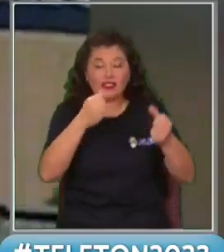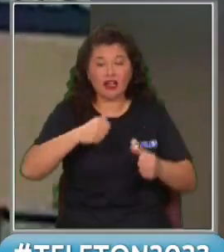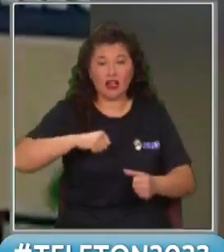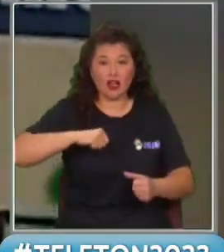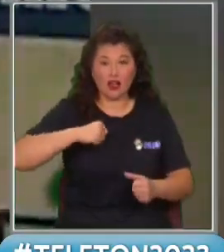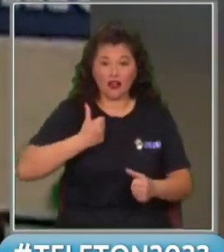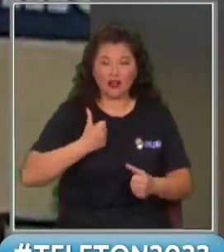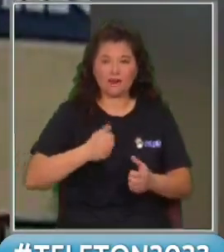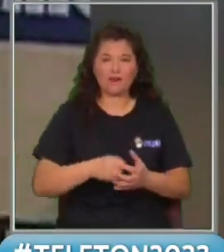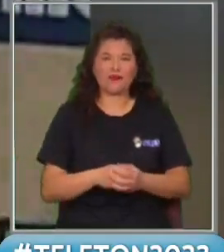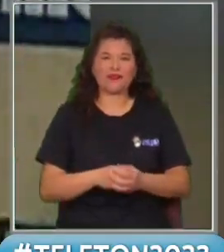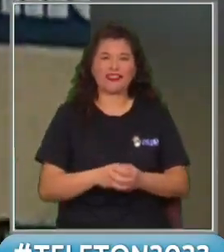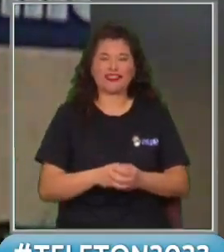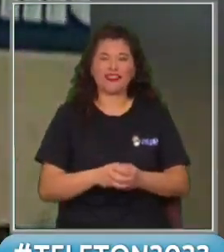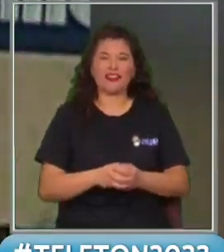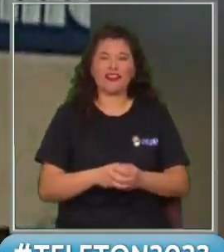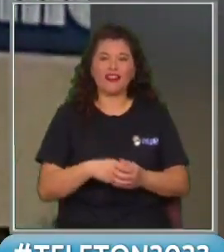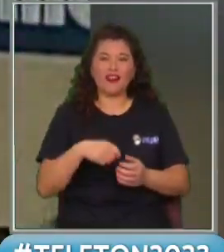nota una